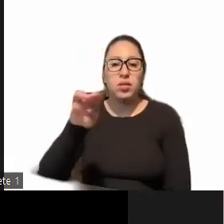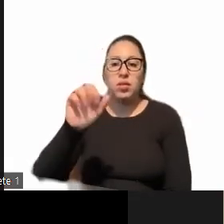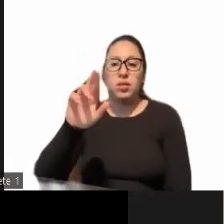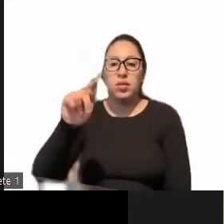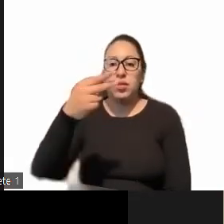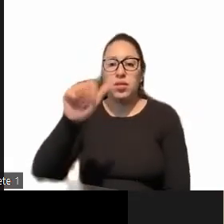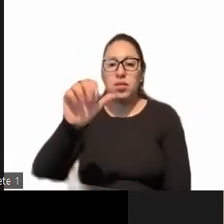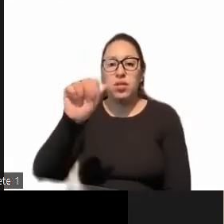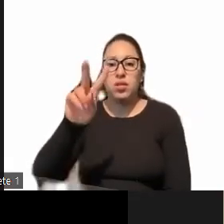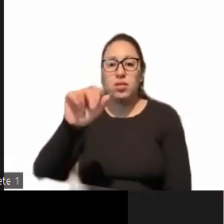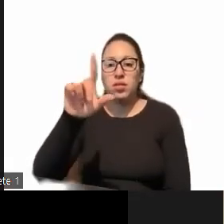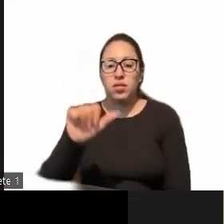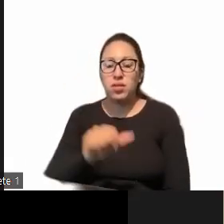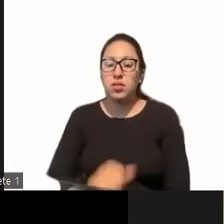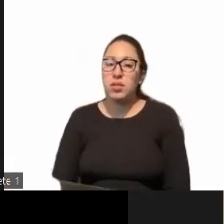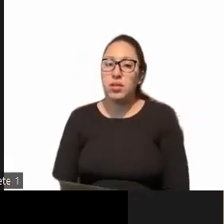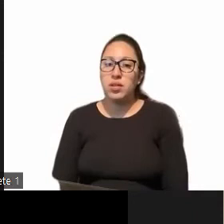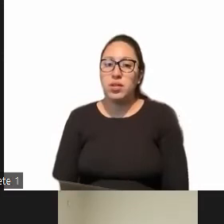Ventura.